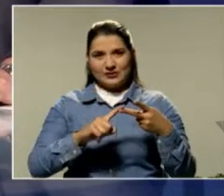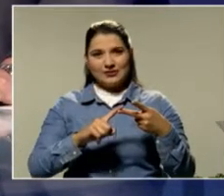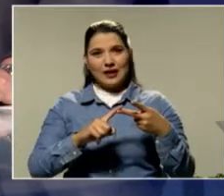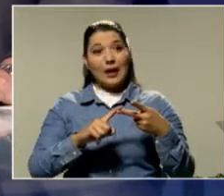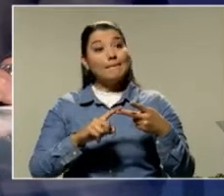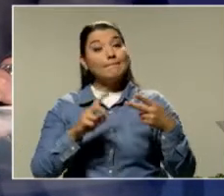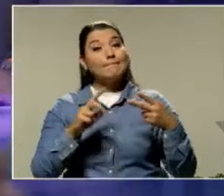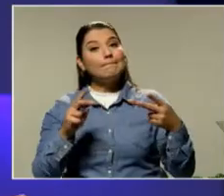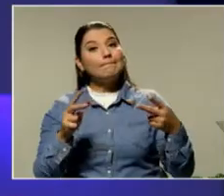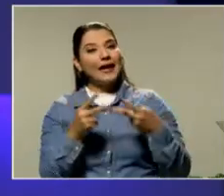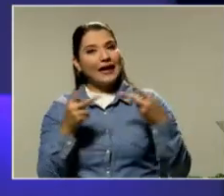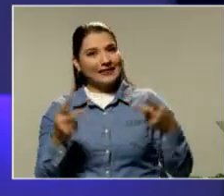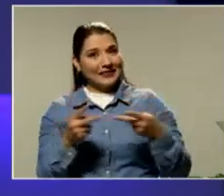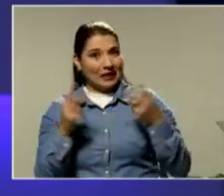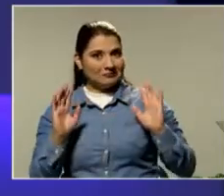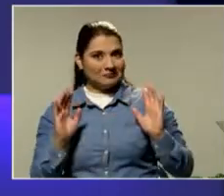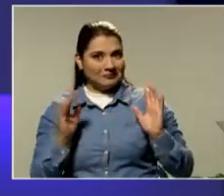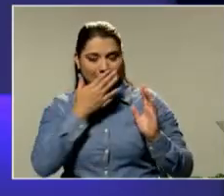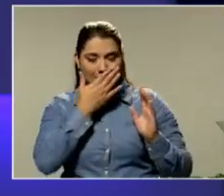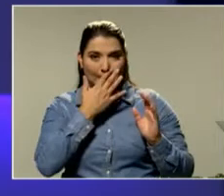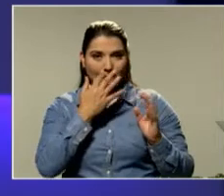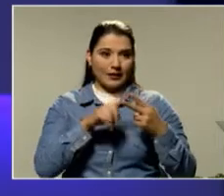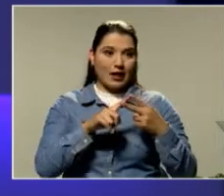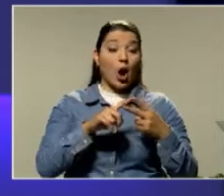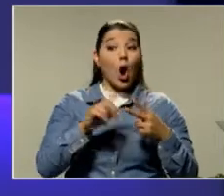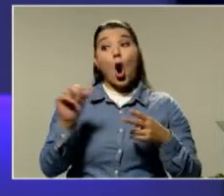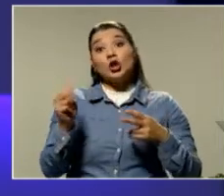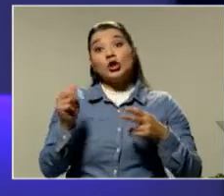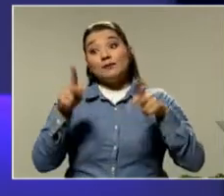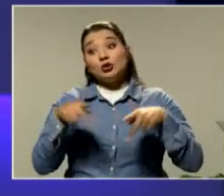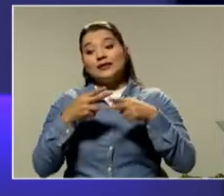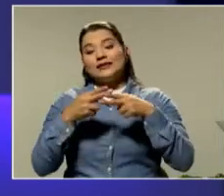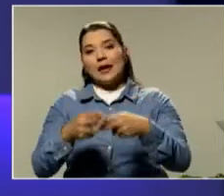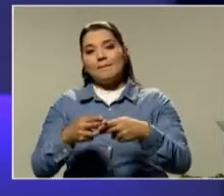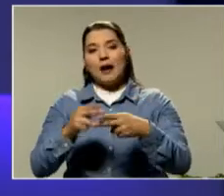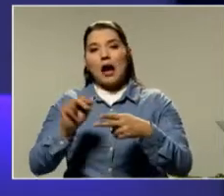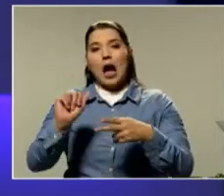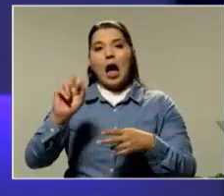vegetales, dicen uno, agrovenenos, dicen los otros.